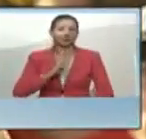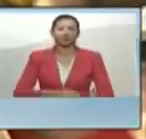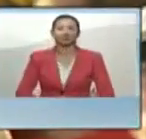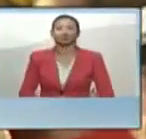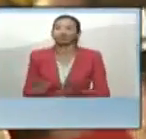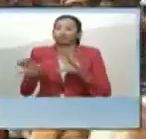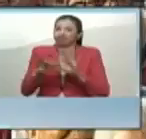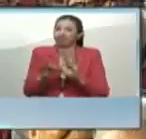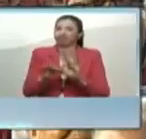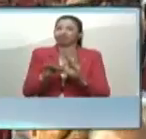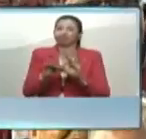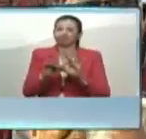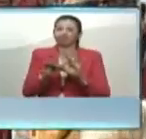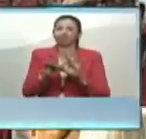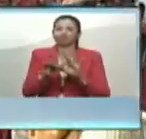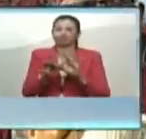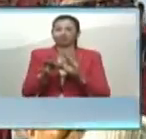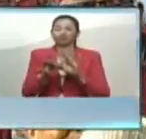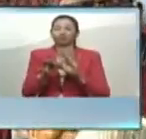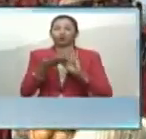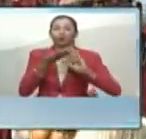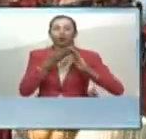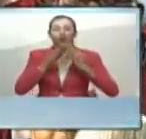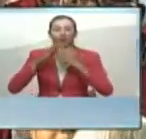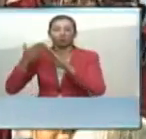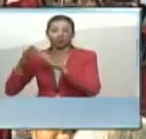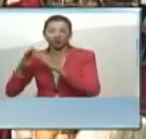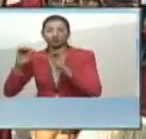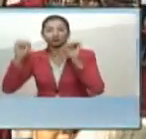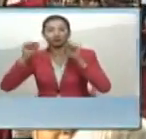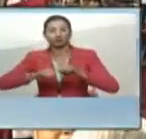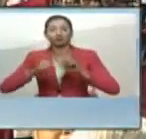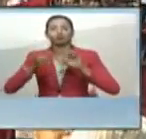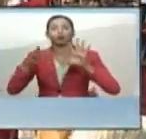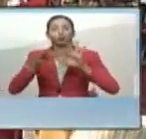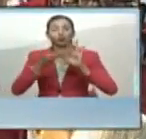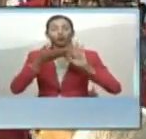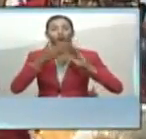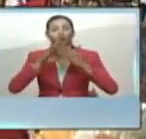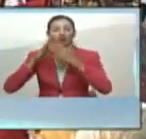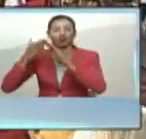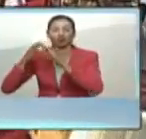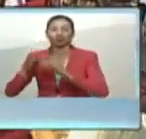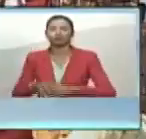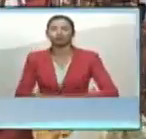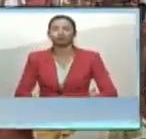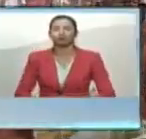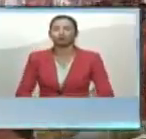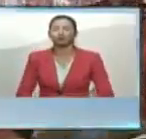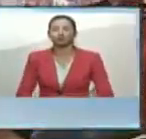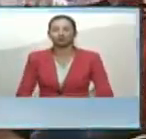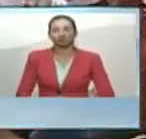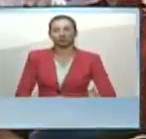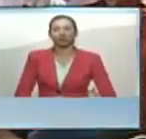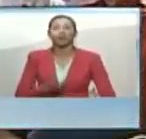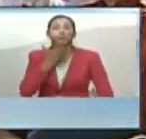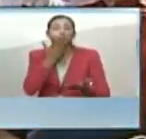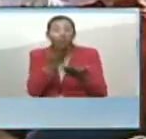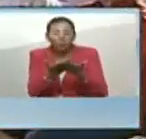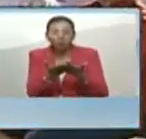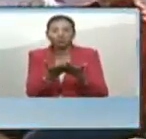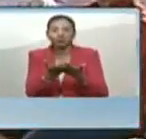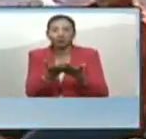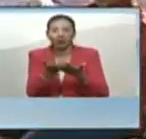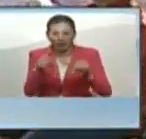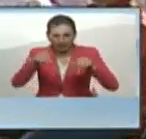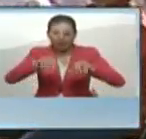Articulado, Carlito, con las comunidades, ¿verdad? Sí, estamos allí, bueno, ya Yo propongo ante esta